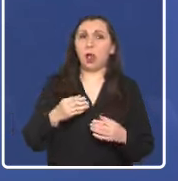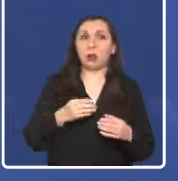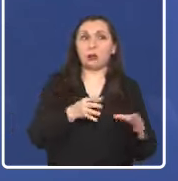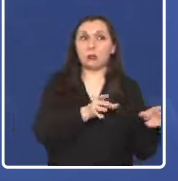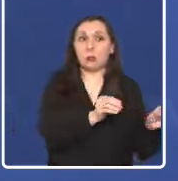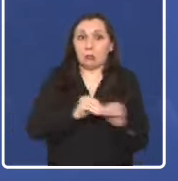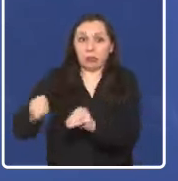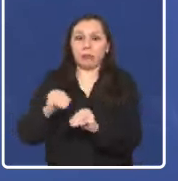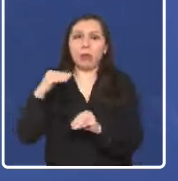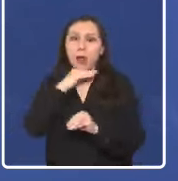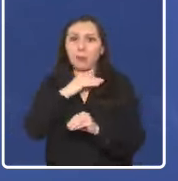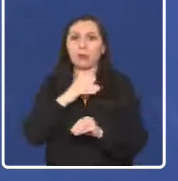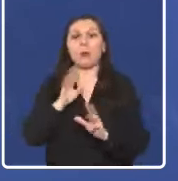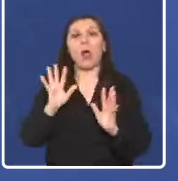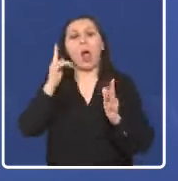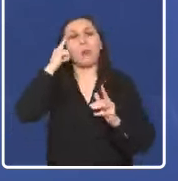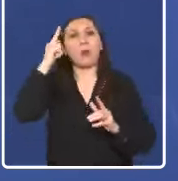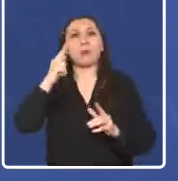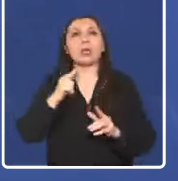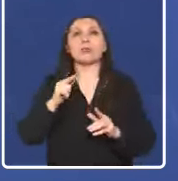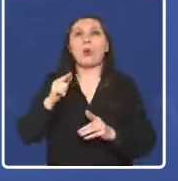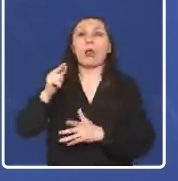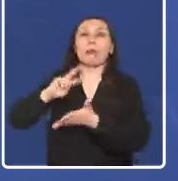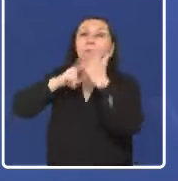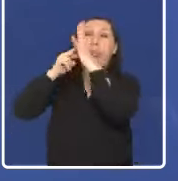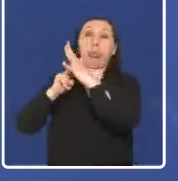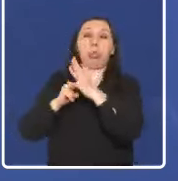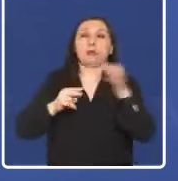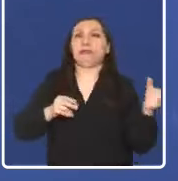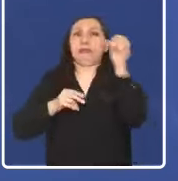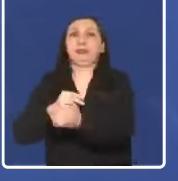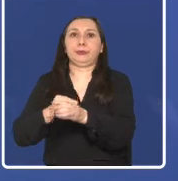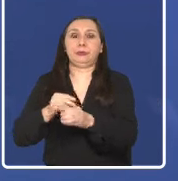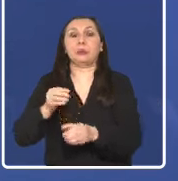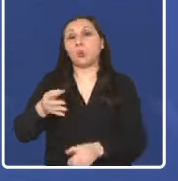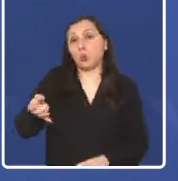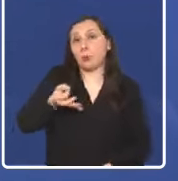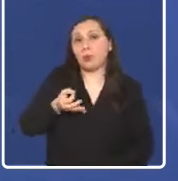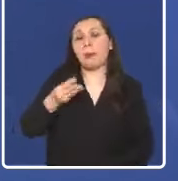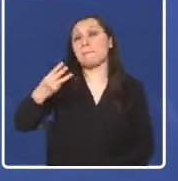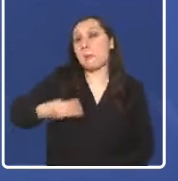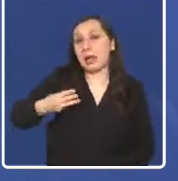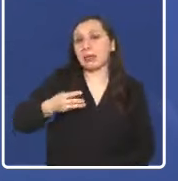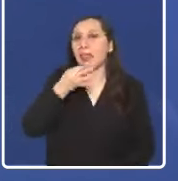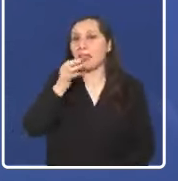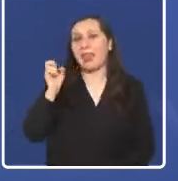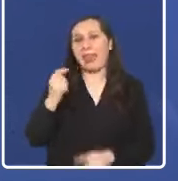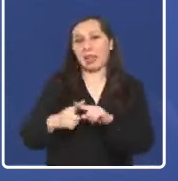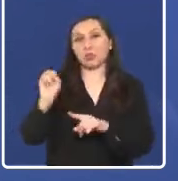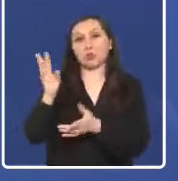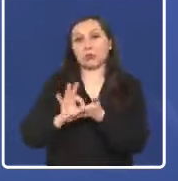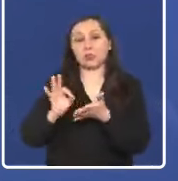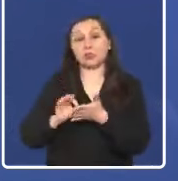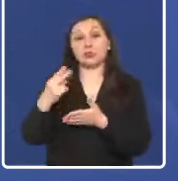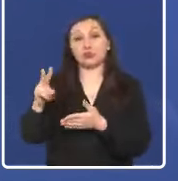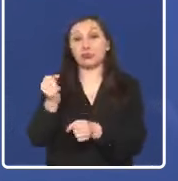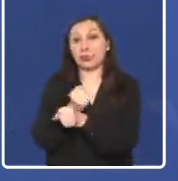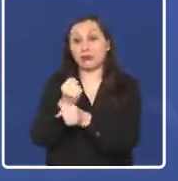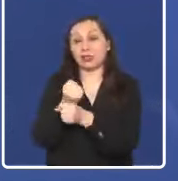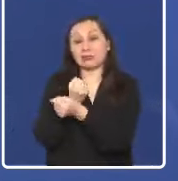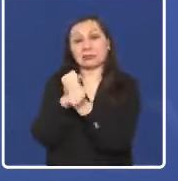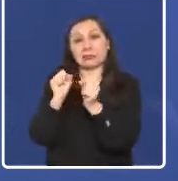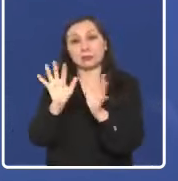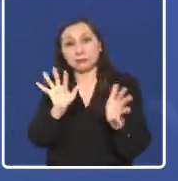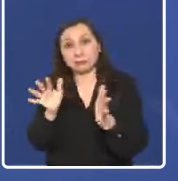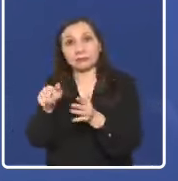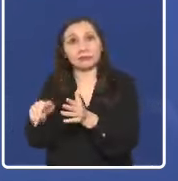porque queda un poco la sensación de que lo llamaron a apagar un incendio. Usted dice que el martes le dice al exsubsecretario que su puesto queda a disposición.